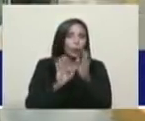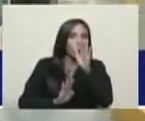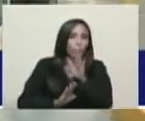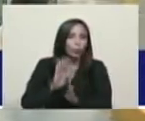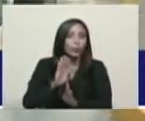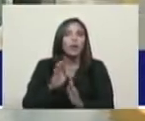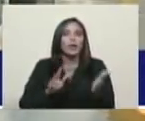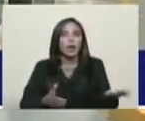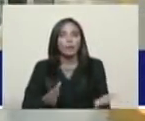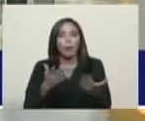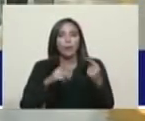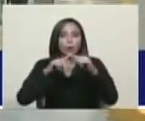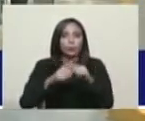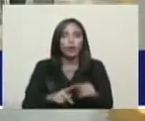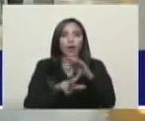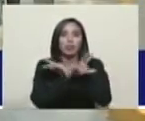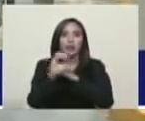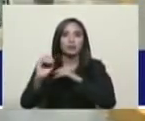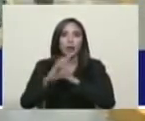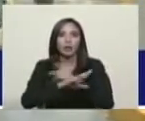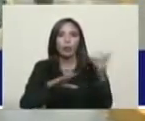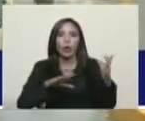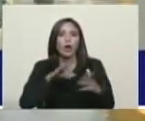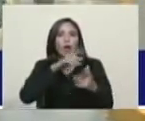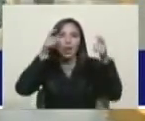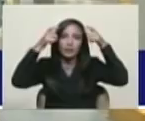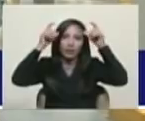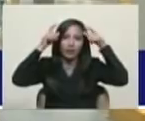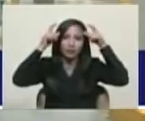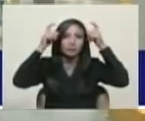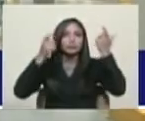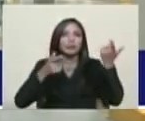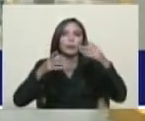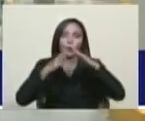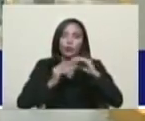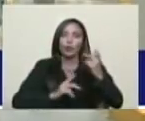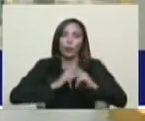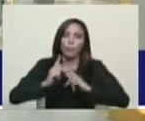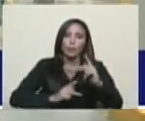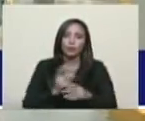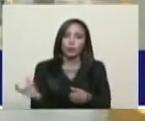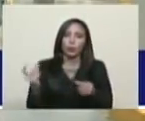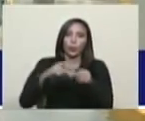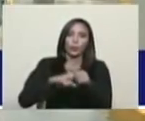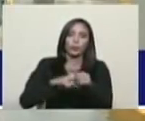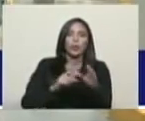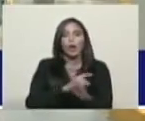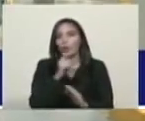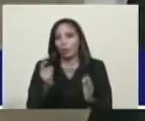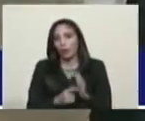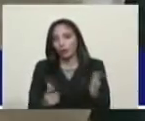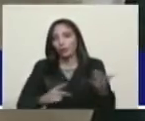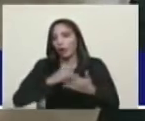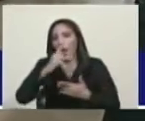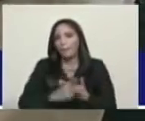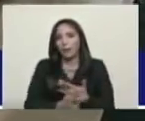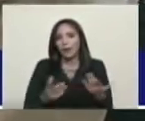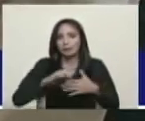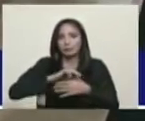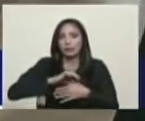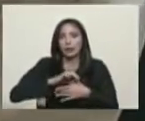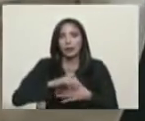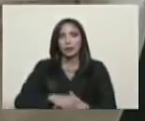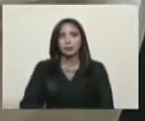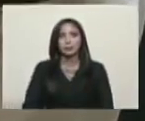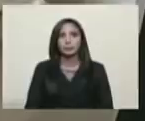de 300 animales para beneficio e incorporado totalmente al Plan Nacional Cárnico.